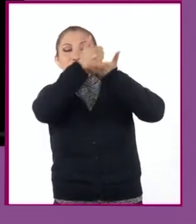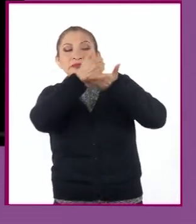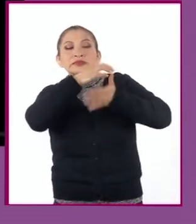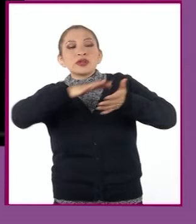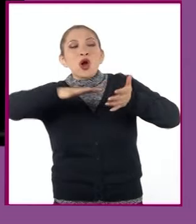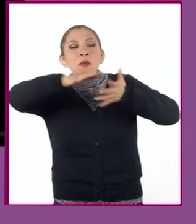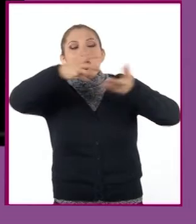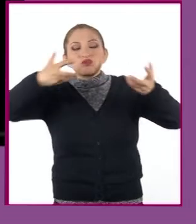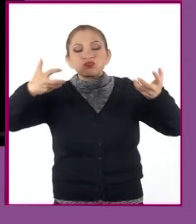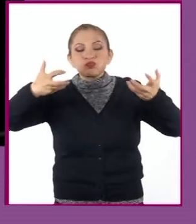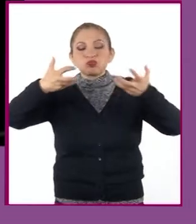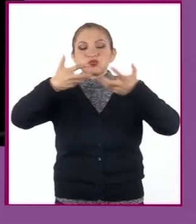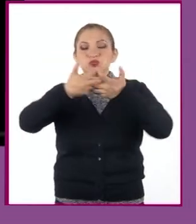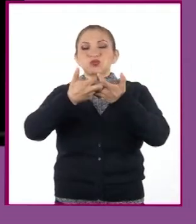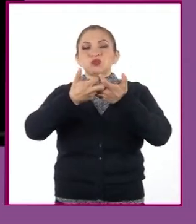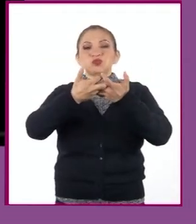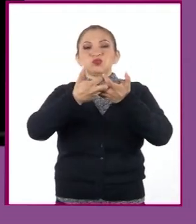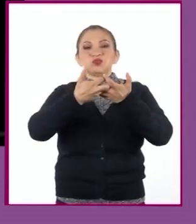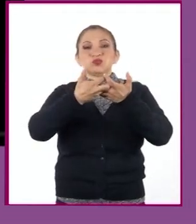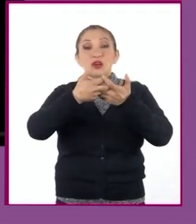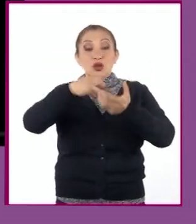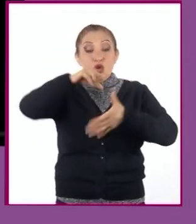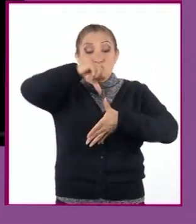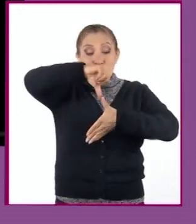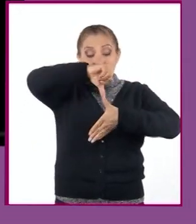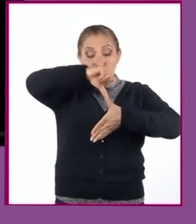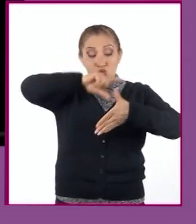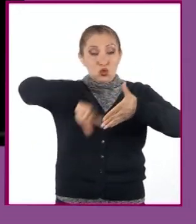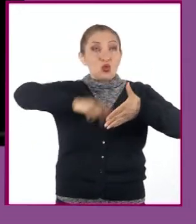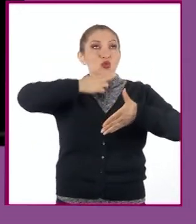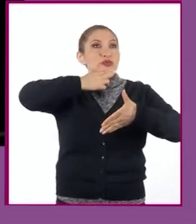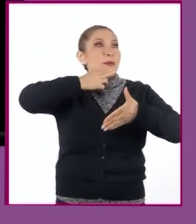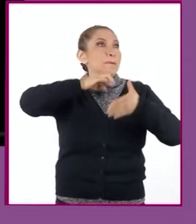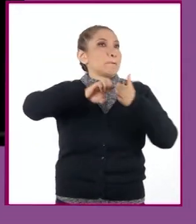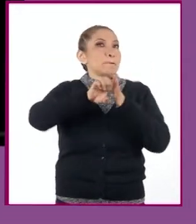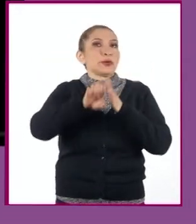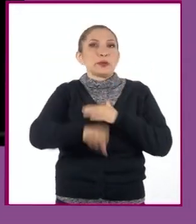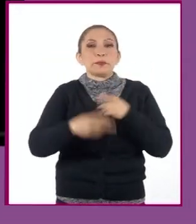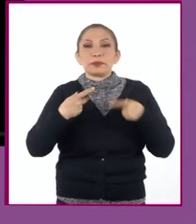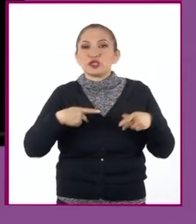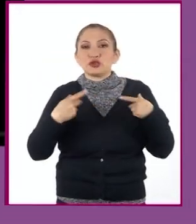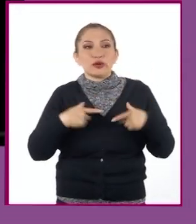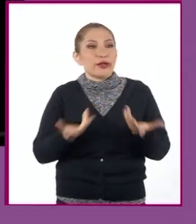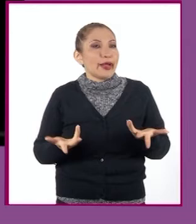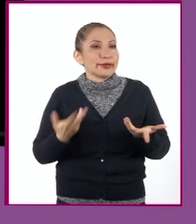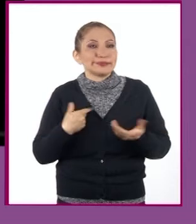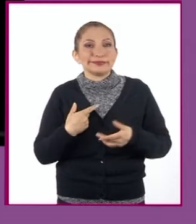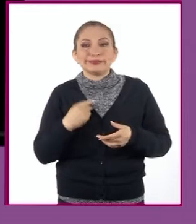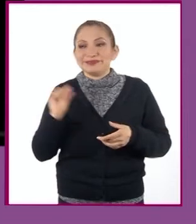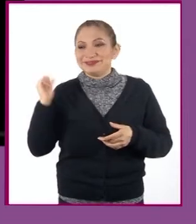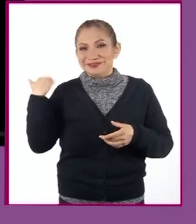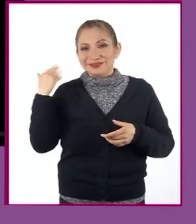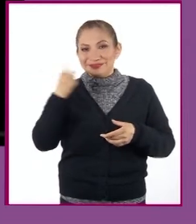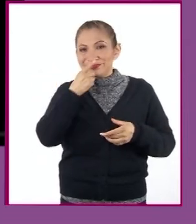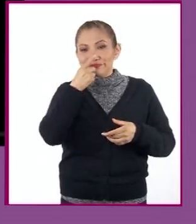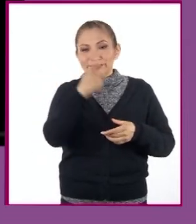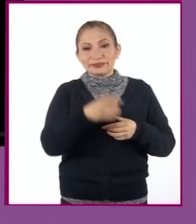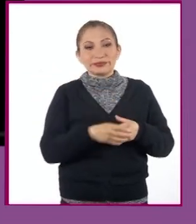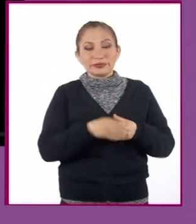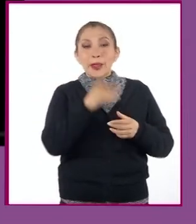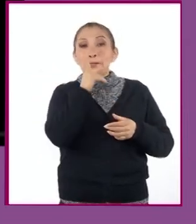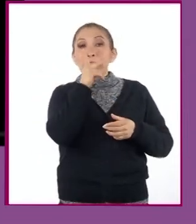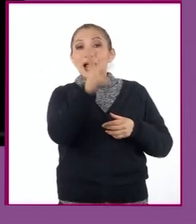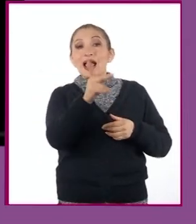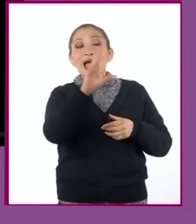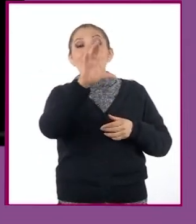esta cohesión, ¿no? Los sudamericanos pueden usar, por ejemplo, comentamos hace un rato, la